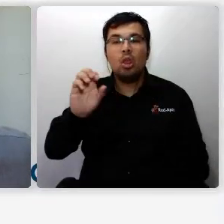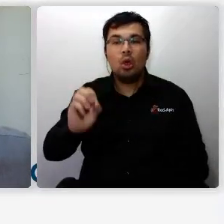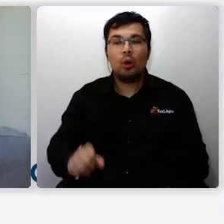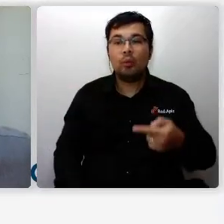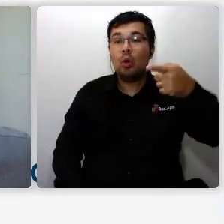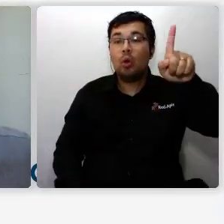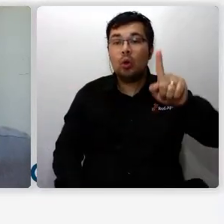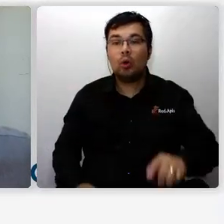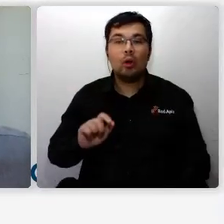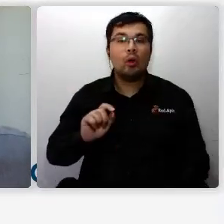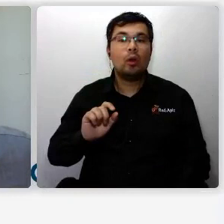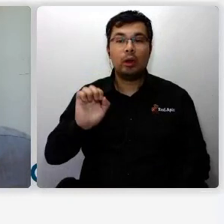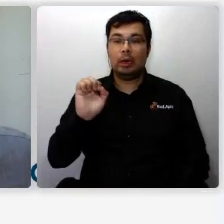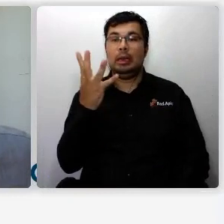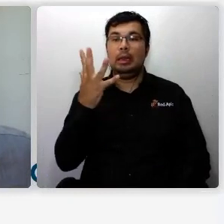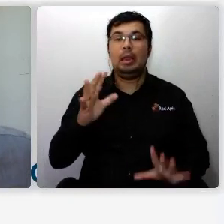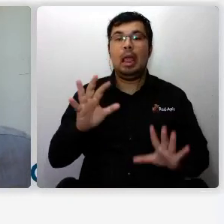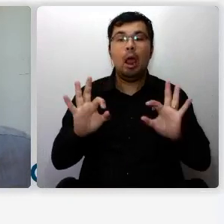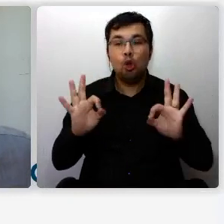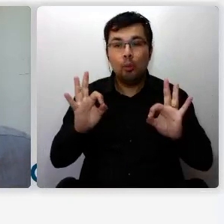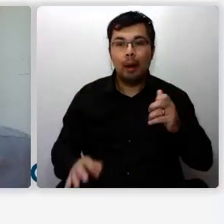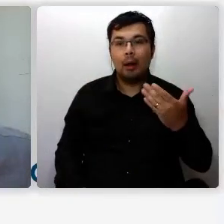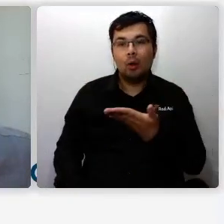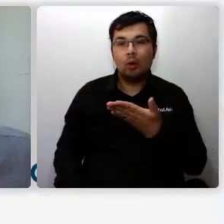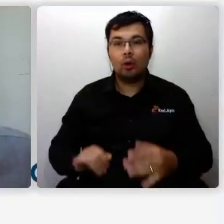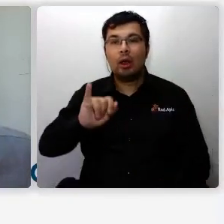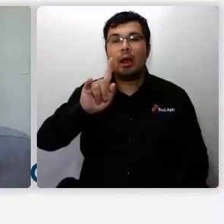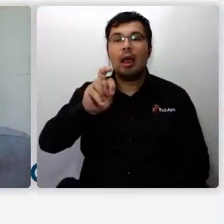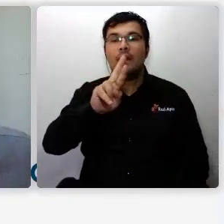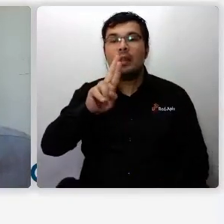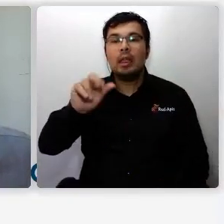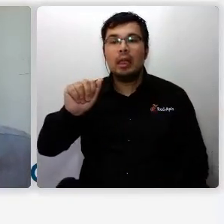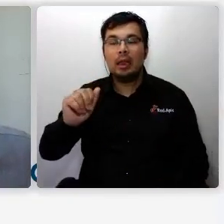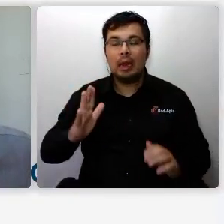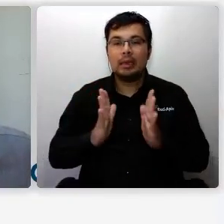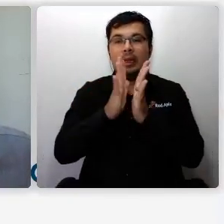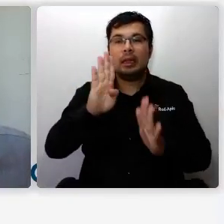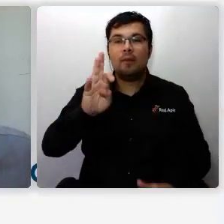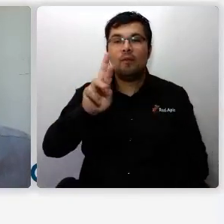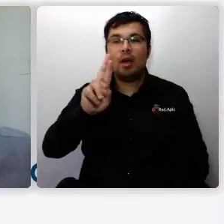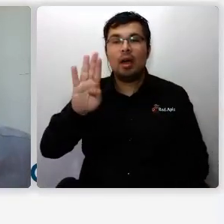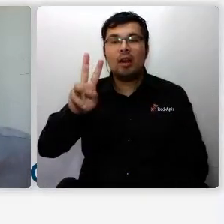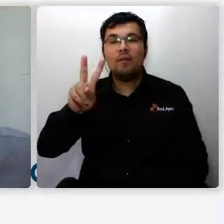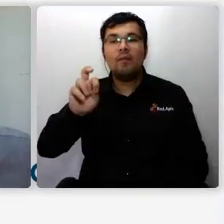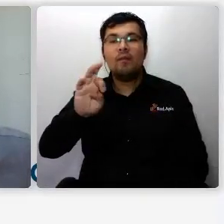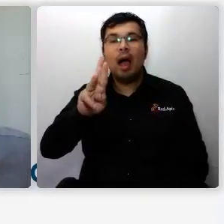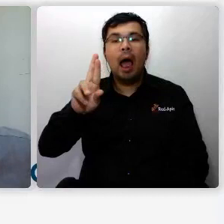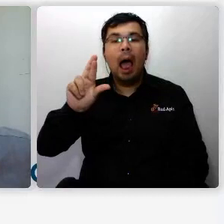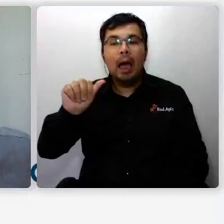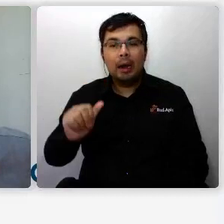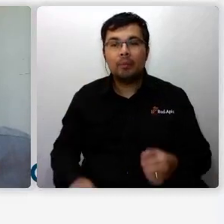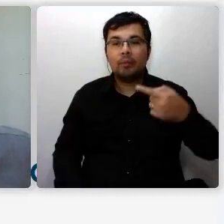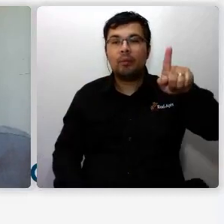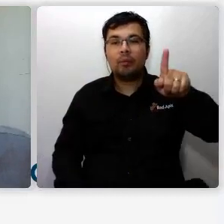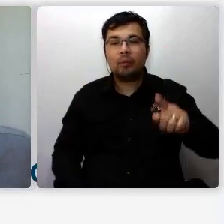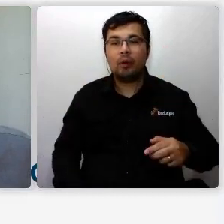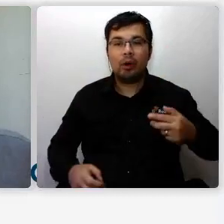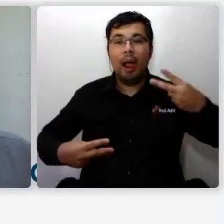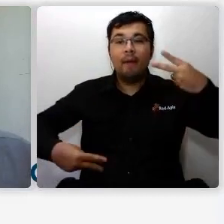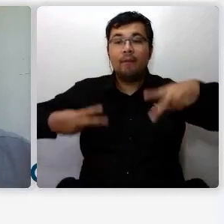Desde Quinta Normal, Susan Herrera. Javier Avera, desde Santa Bárbara. Desde Viña del Mar, Armando Peralta. Alinda Fonseca,